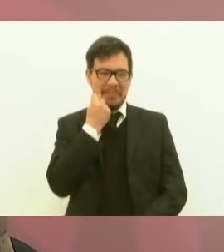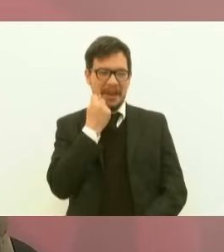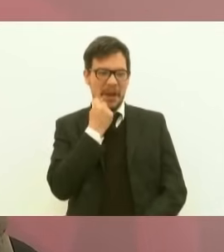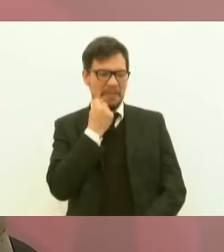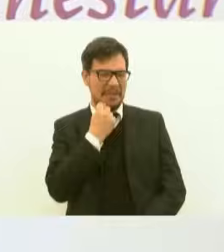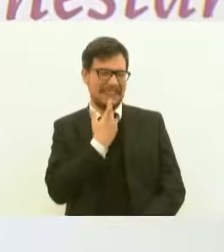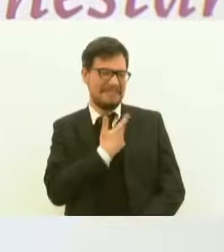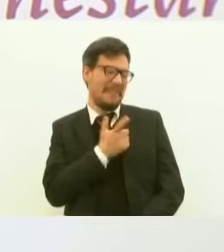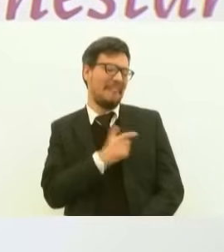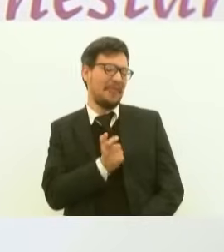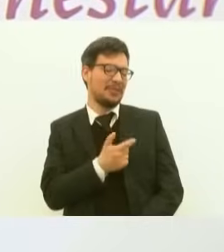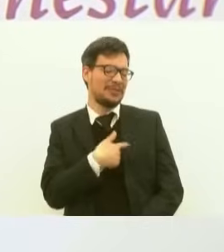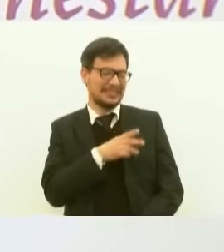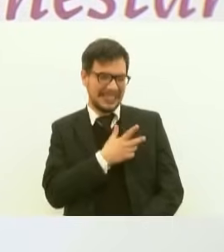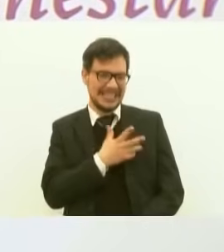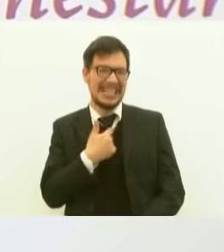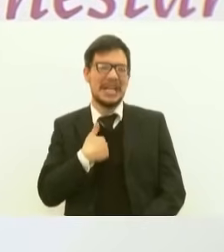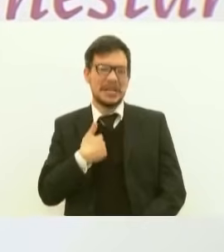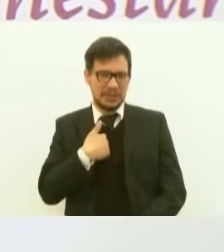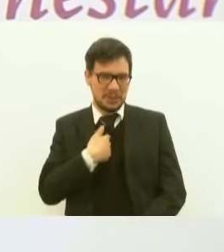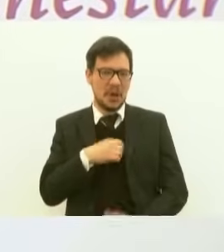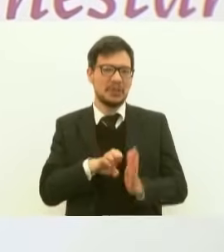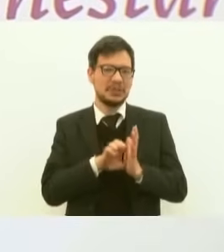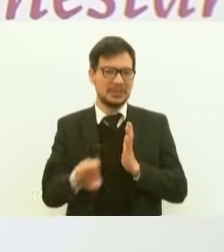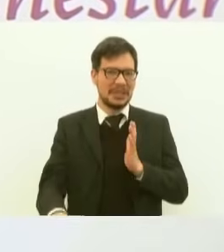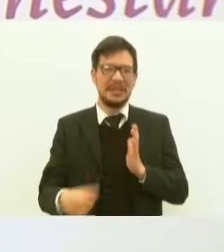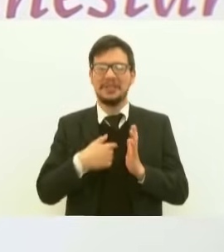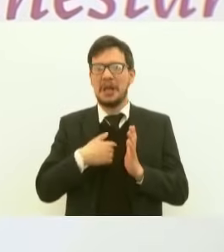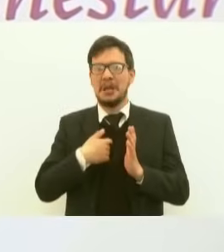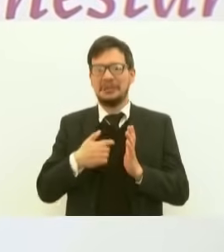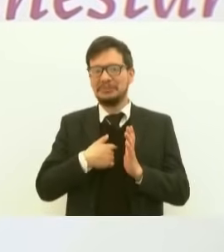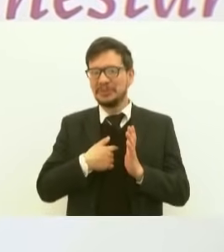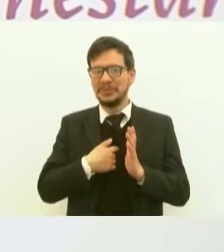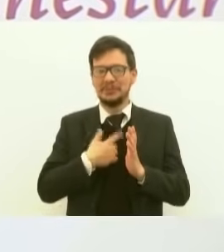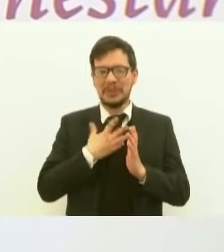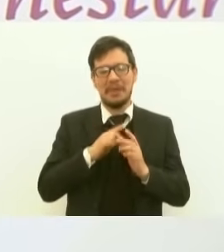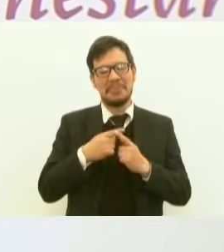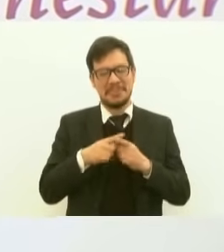guste. No soy monedita de oro.